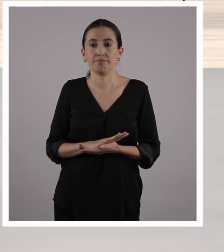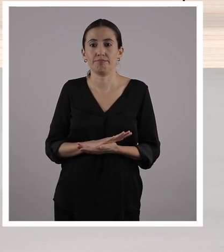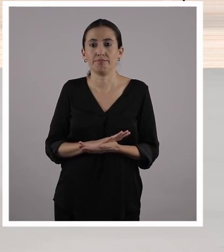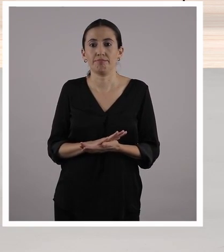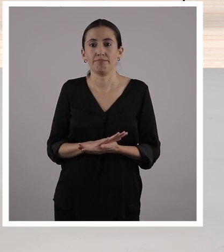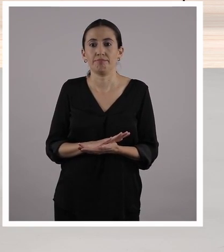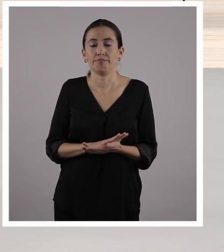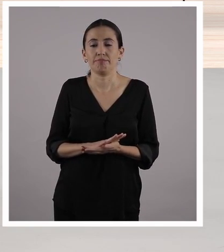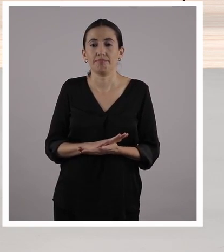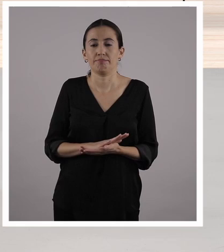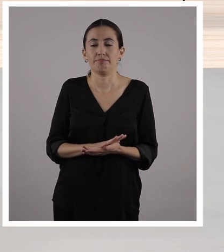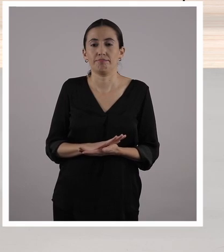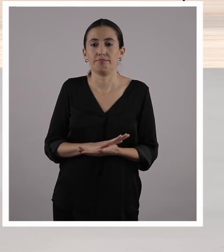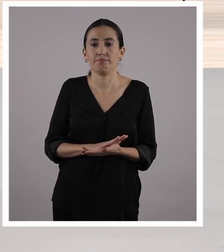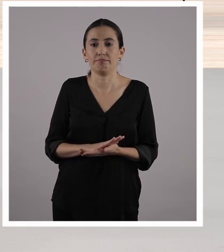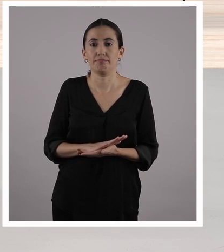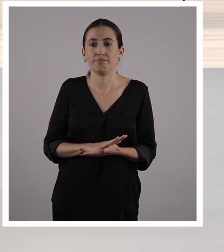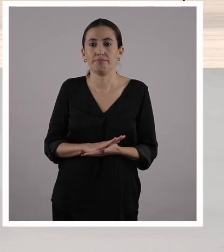Elementos